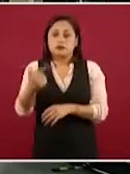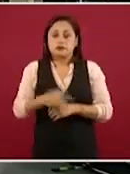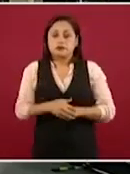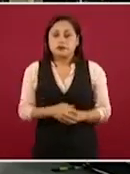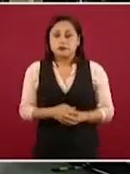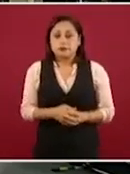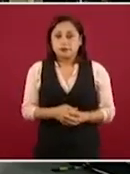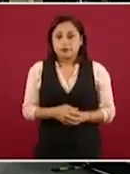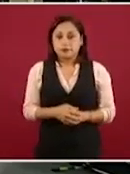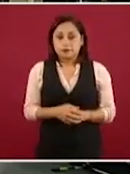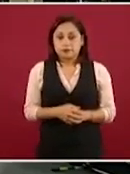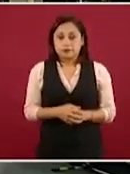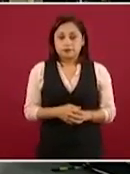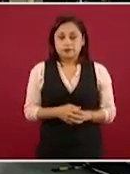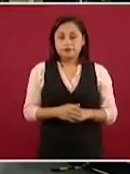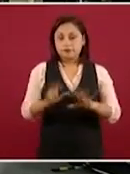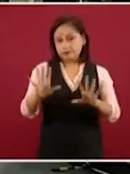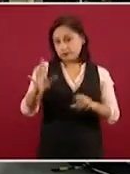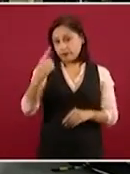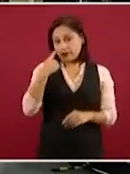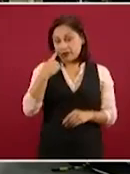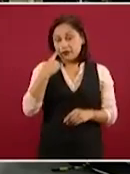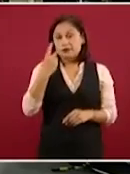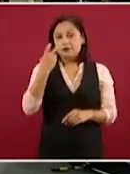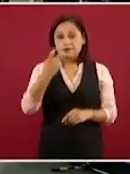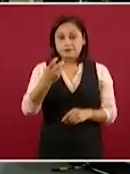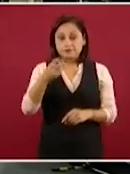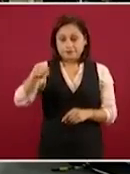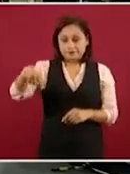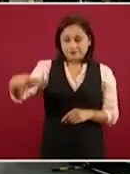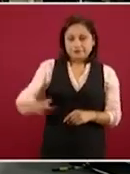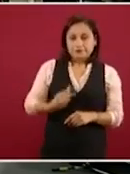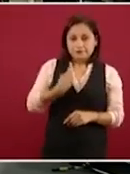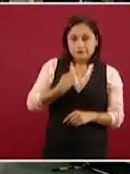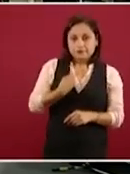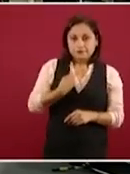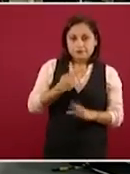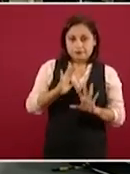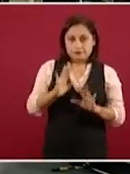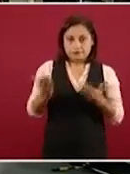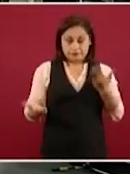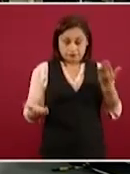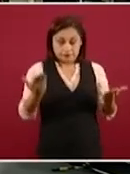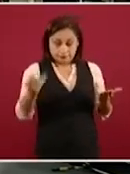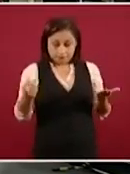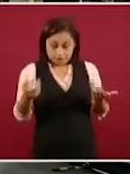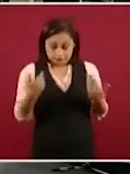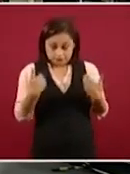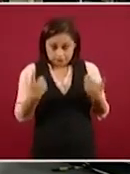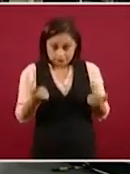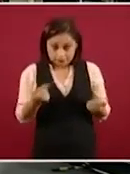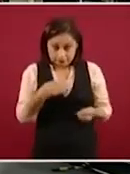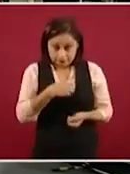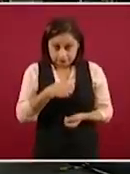Gracias. Ahora, esto es por lo que tu pregunta, está contento,